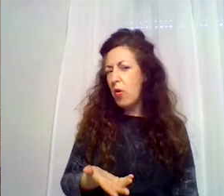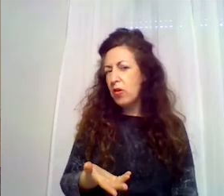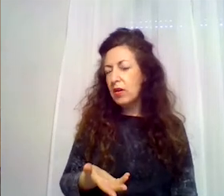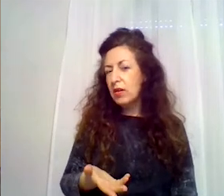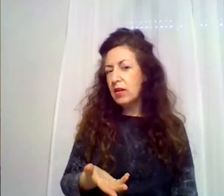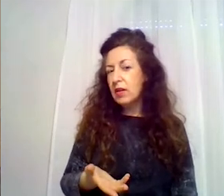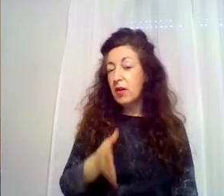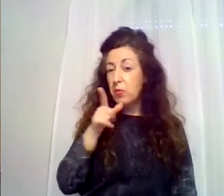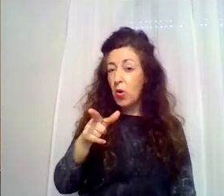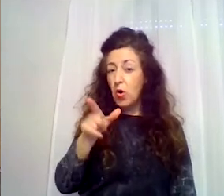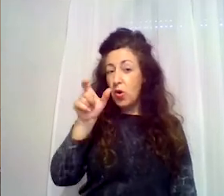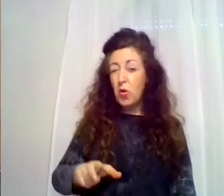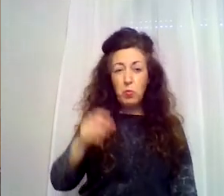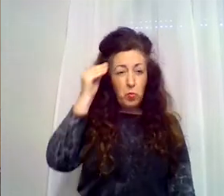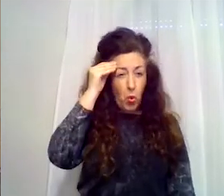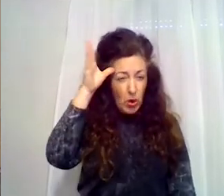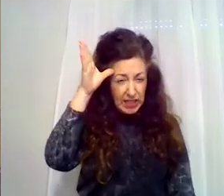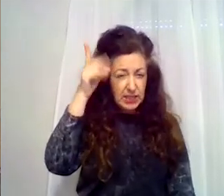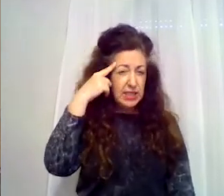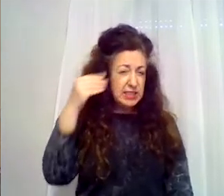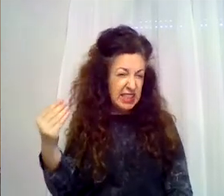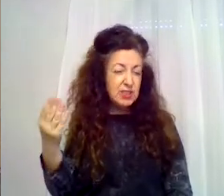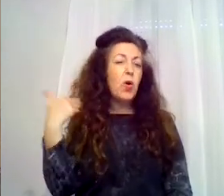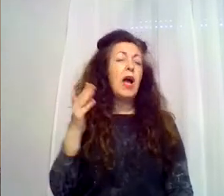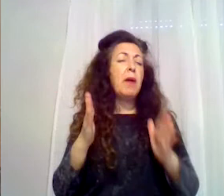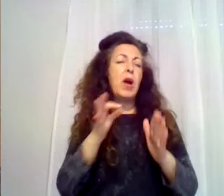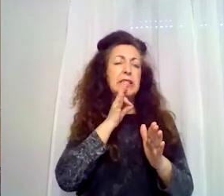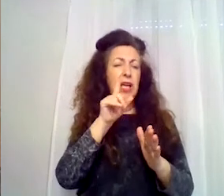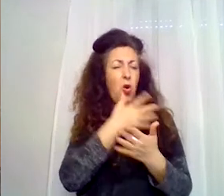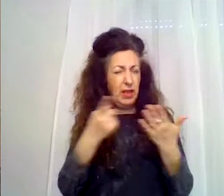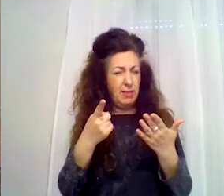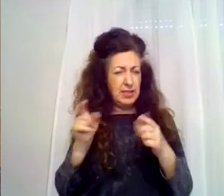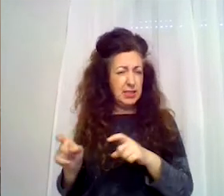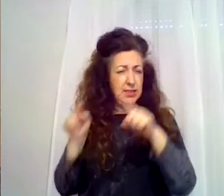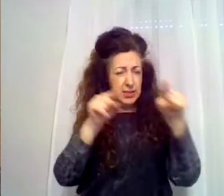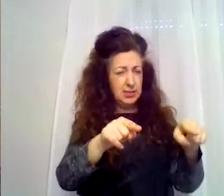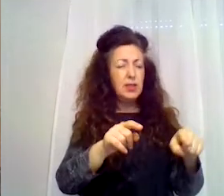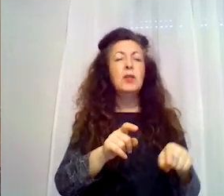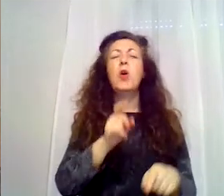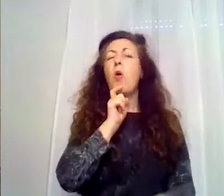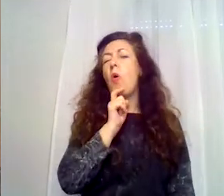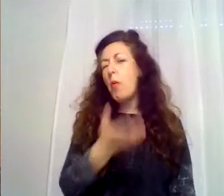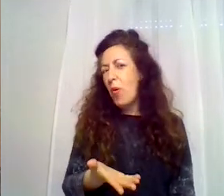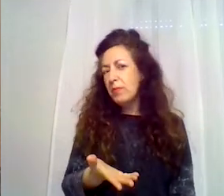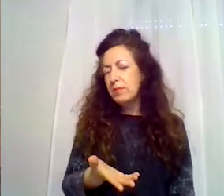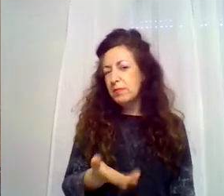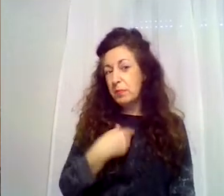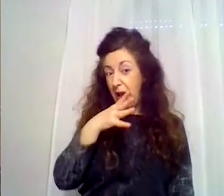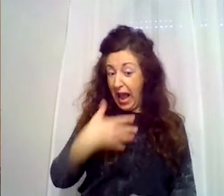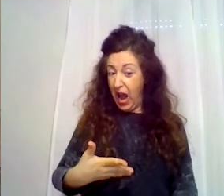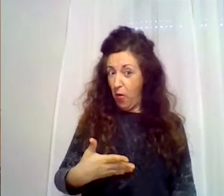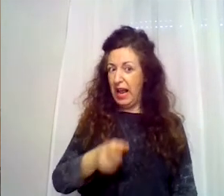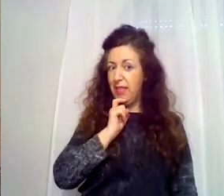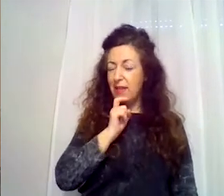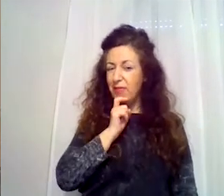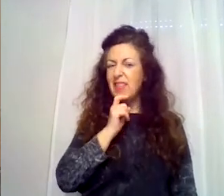renacentistas miran al mundo de Grecia y Roma, claro, esa era la edad dorada. En el medio. Entonces ellos ya son los nuevos, los